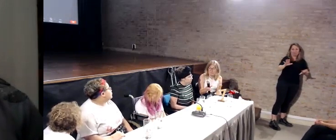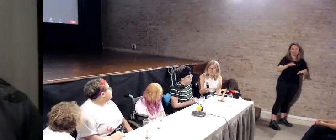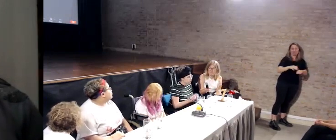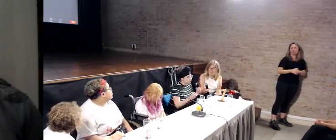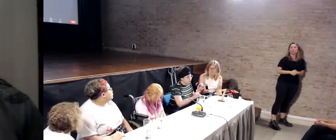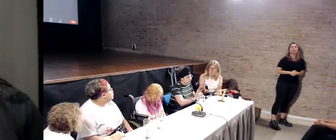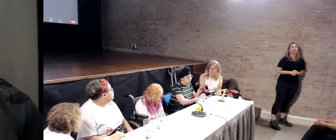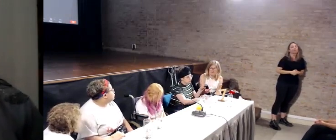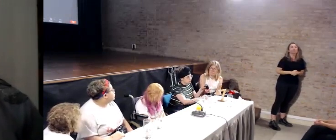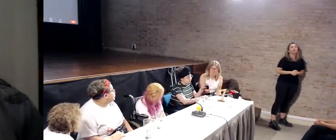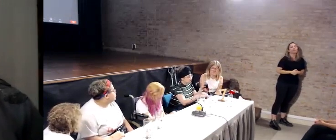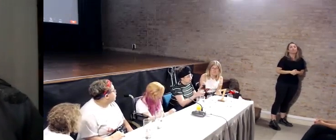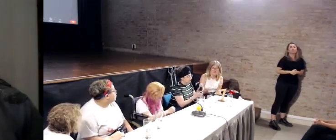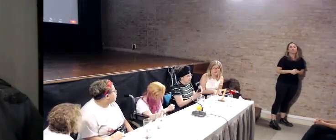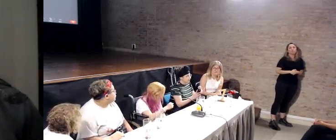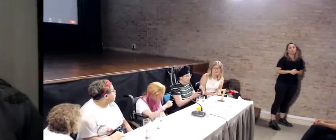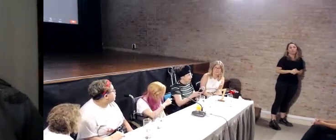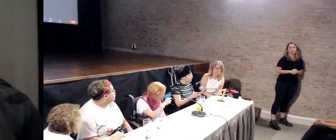es